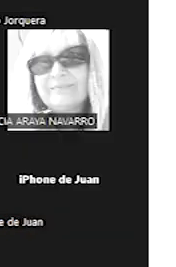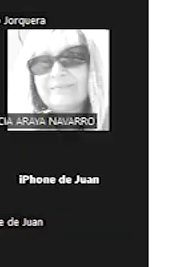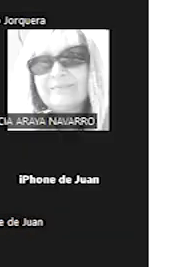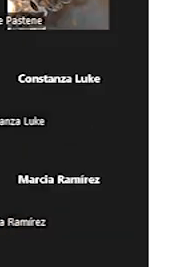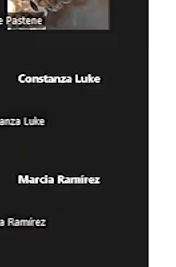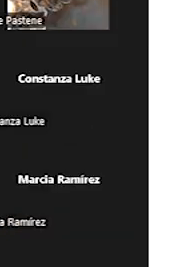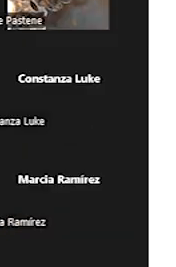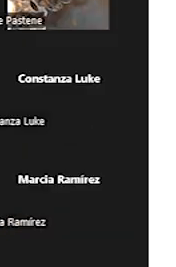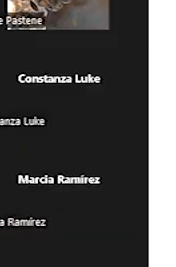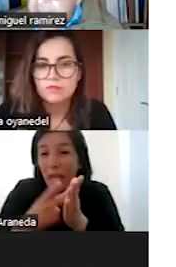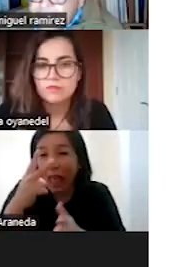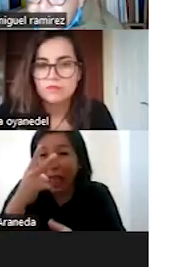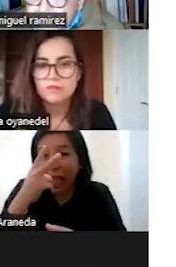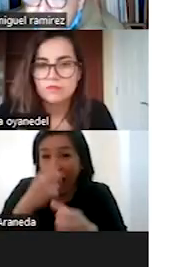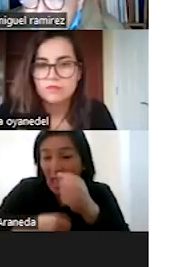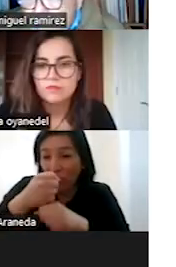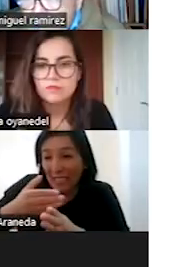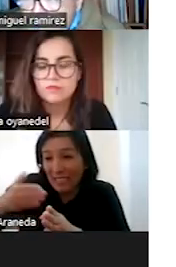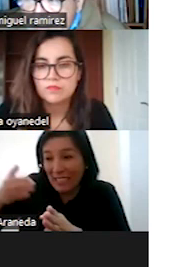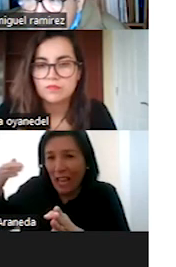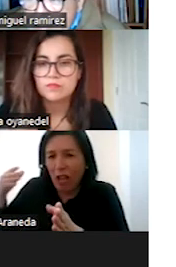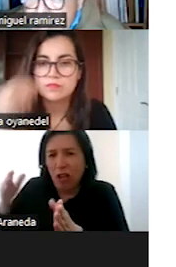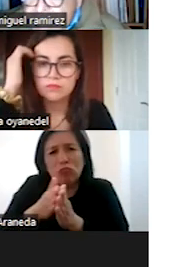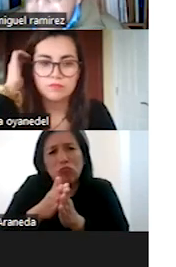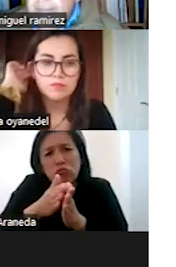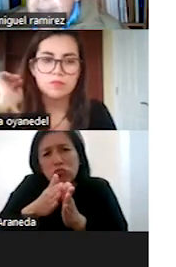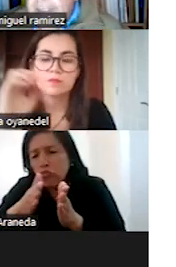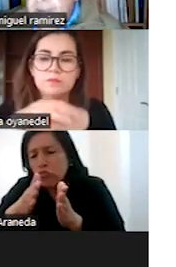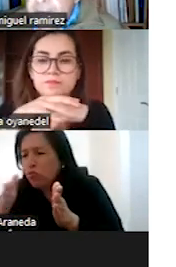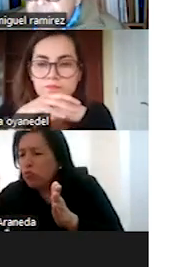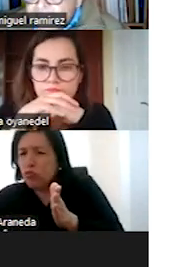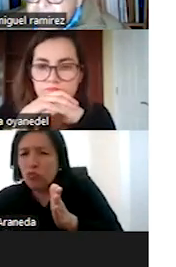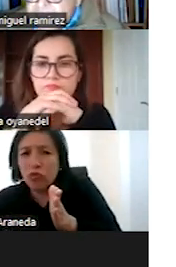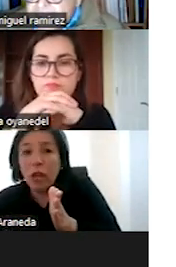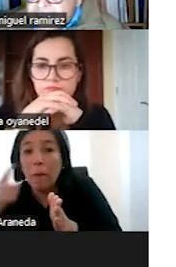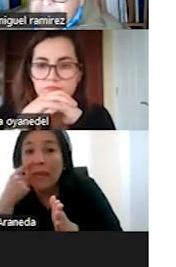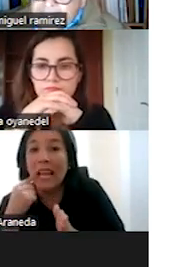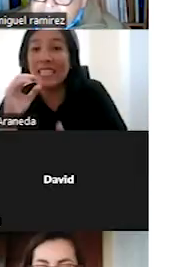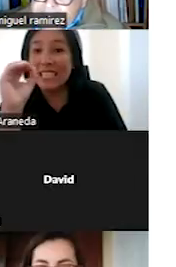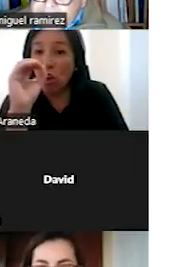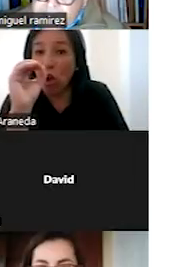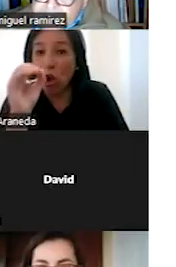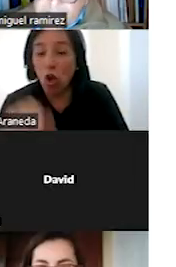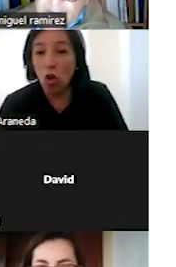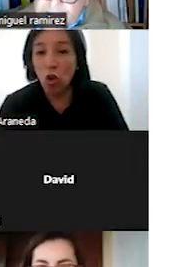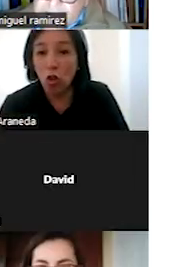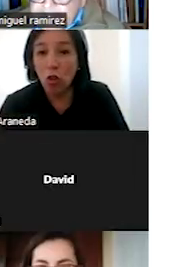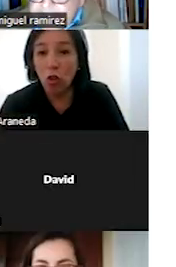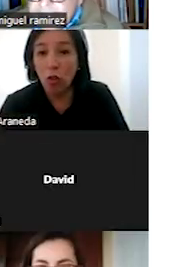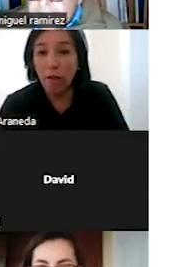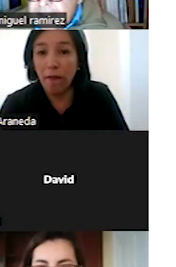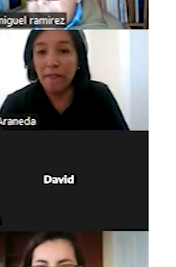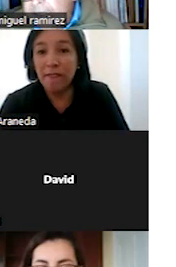larguísimo. Después viene desde el cero, ahí a la izquierda, el cero hacia la izquierda, 100, 200, 300